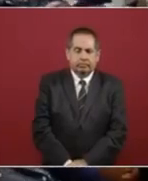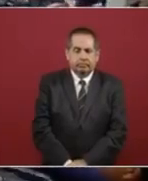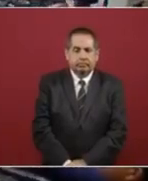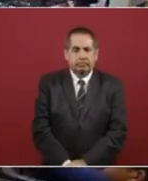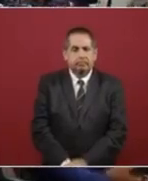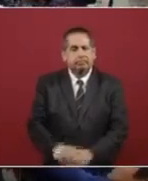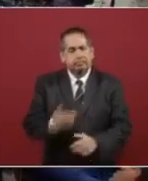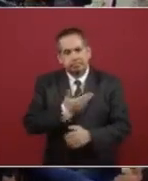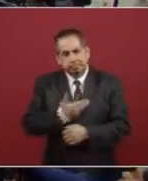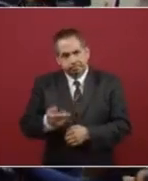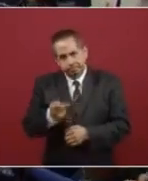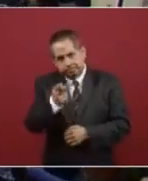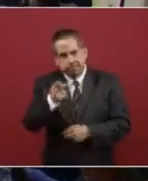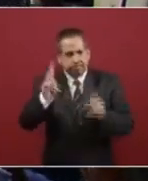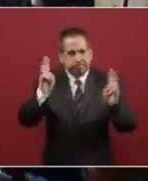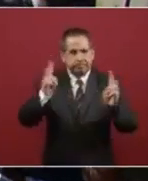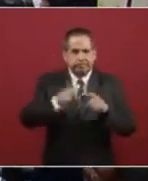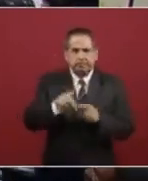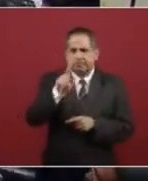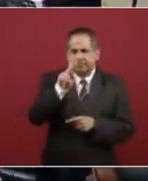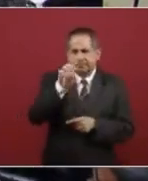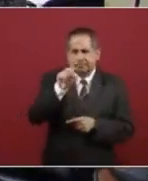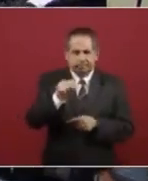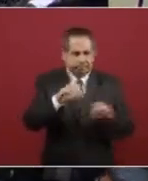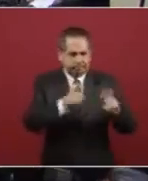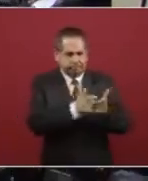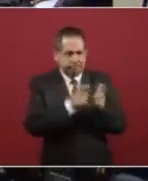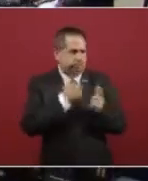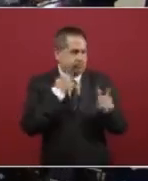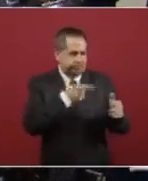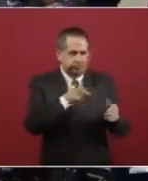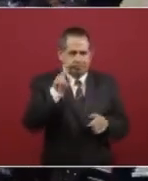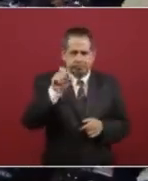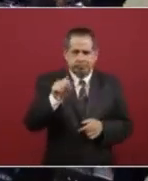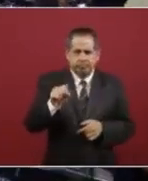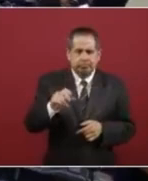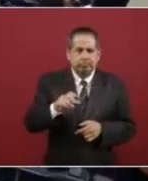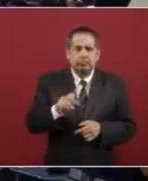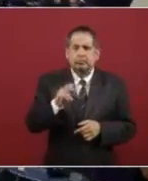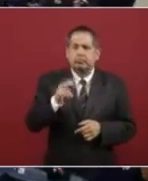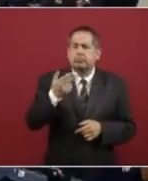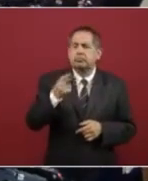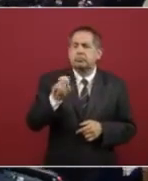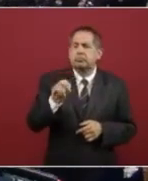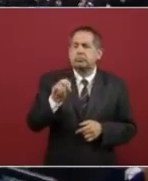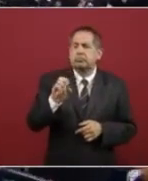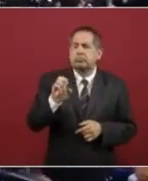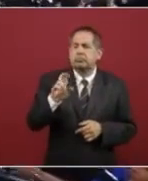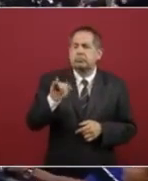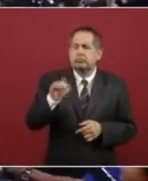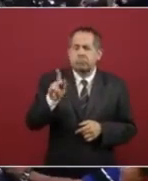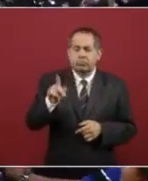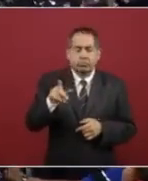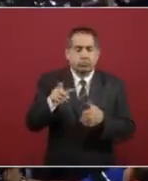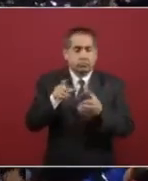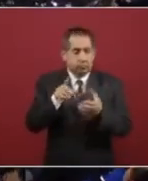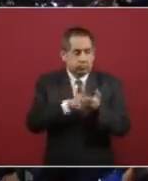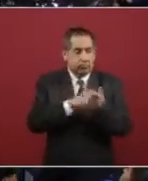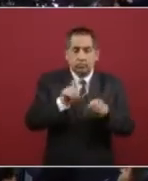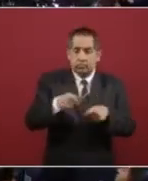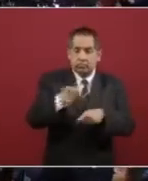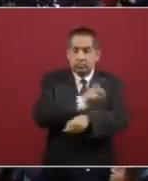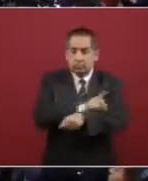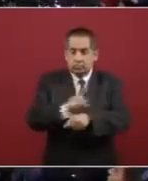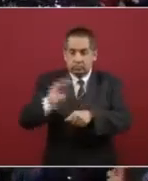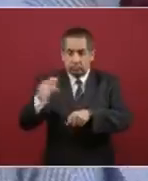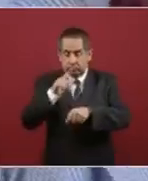Presidente, ya que hablaba del tema del PES, preguntarle, Hugo Eric Flores es el dirigente del PES, pero también es delegado federal. ¿Se